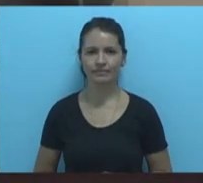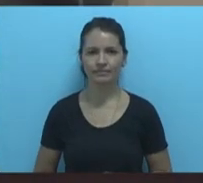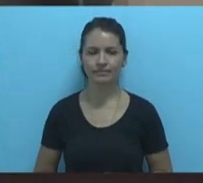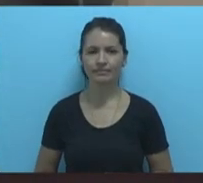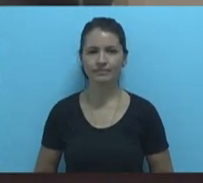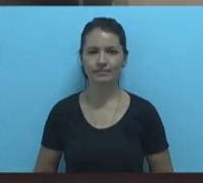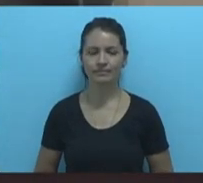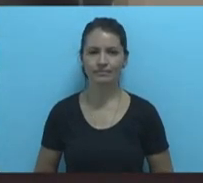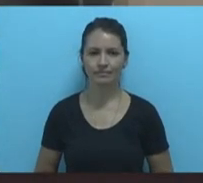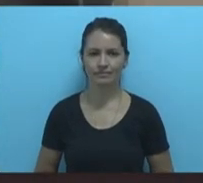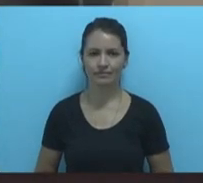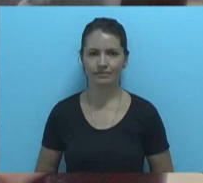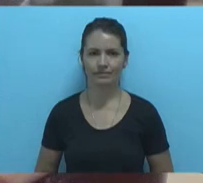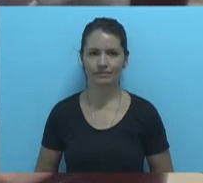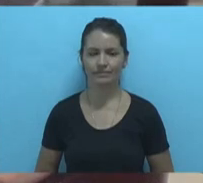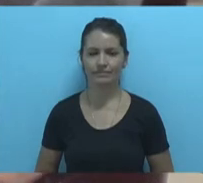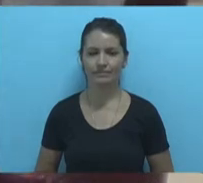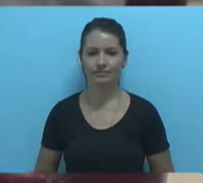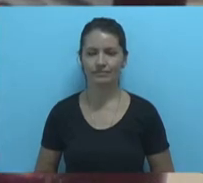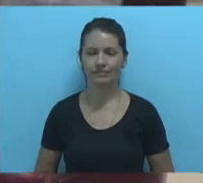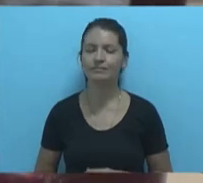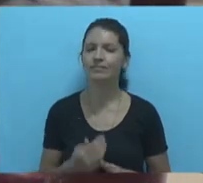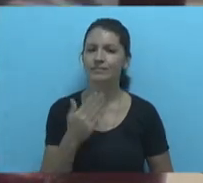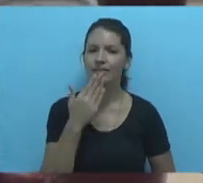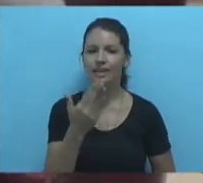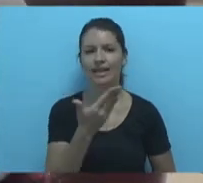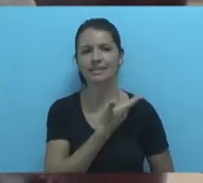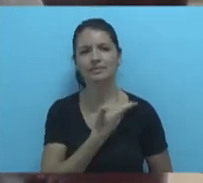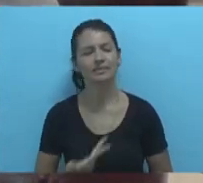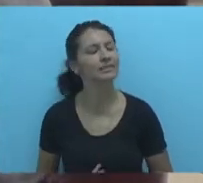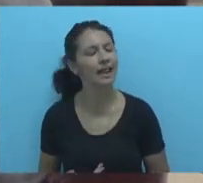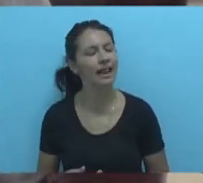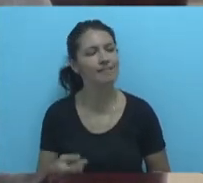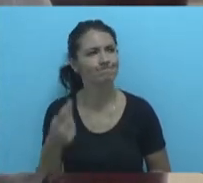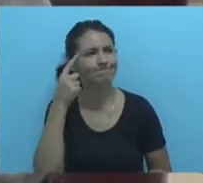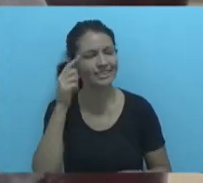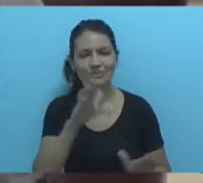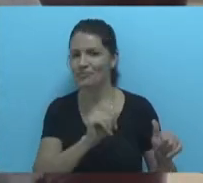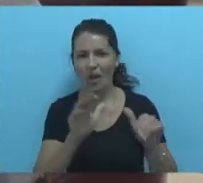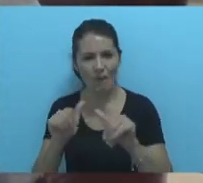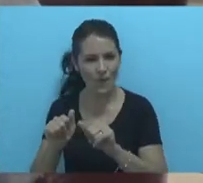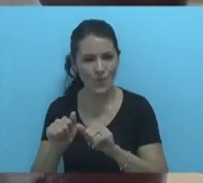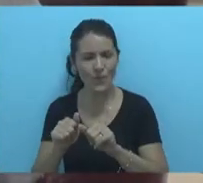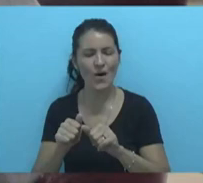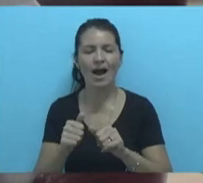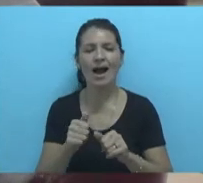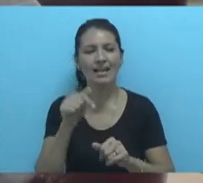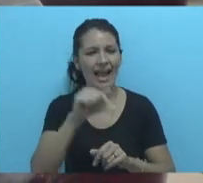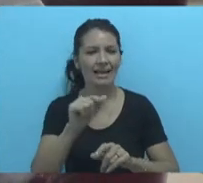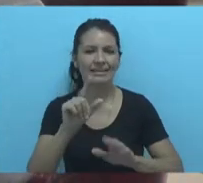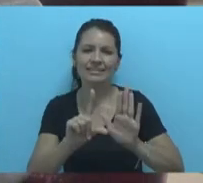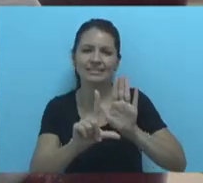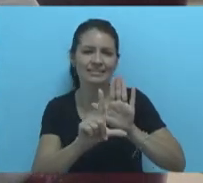Gracias, señor presidente. Sumarme a las palabras de las compañeras y el reconocimiento a esta política